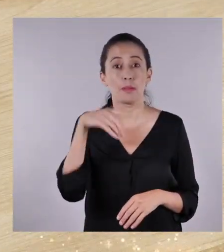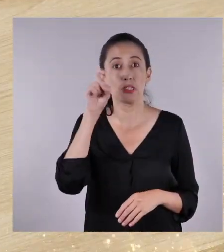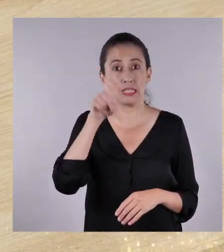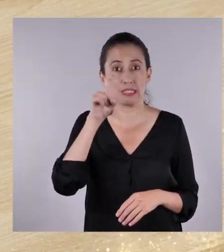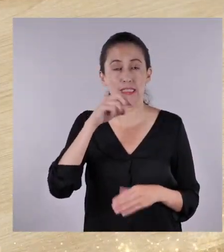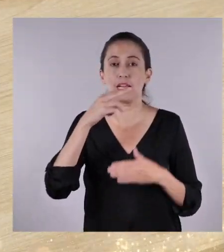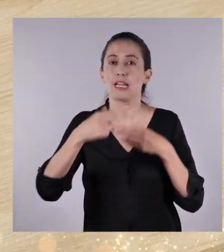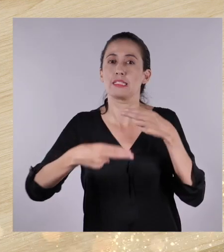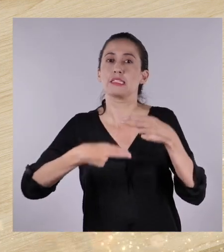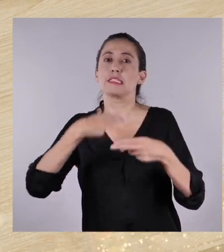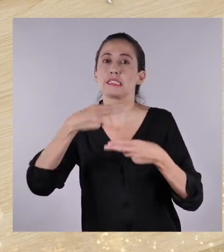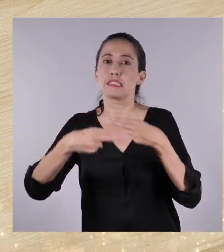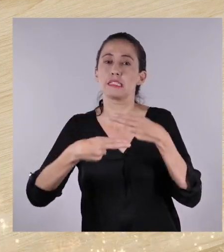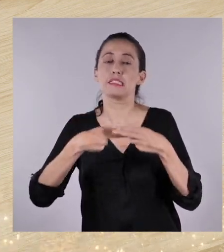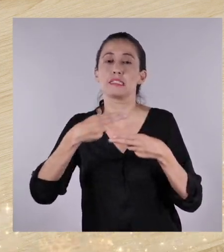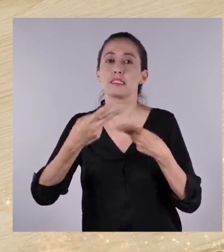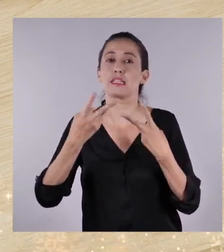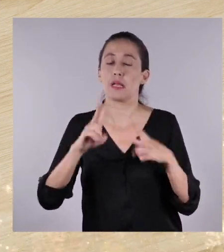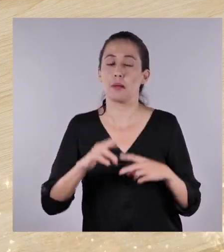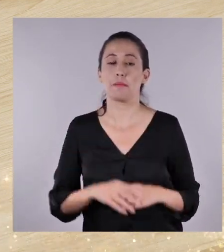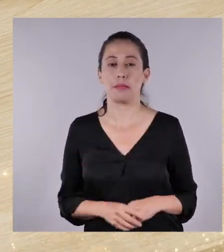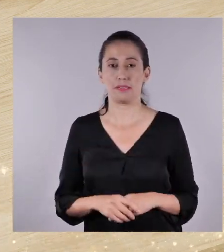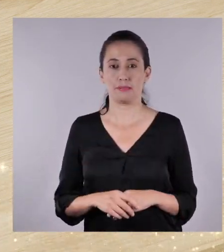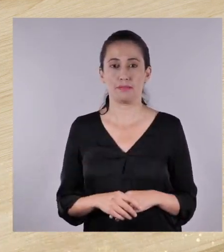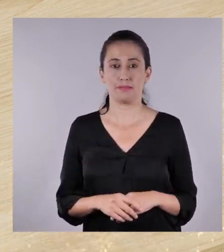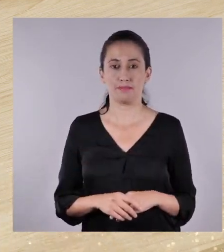Vamos a necesitar cinta adhesiva.